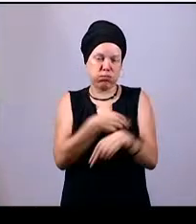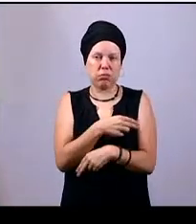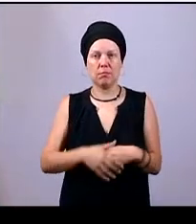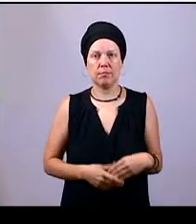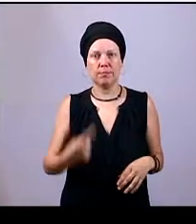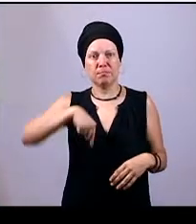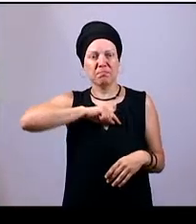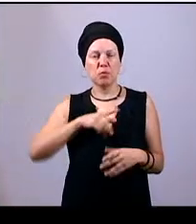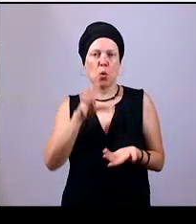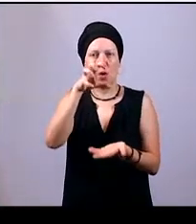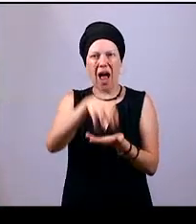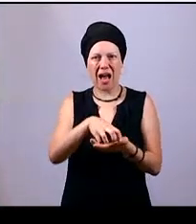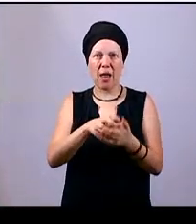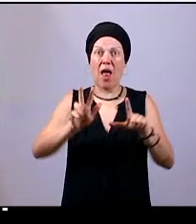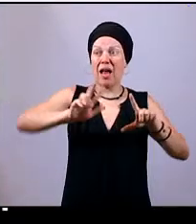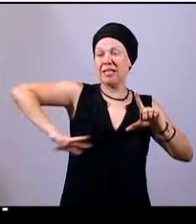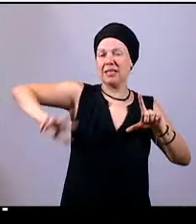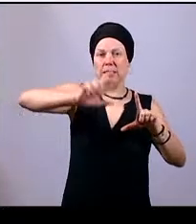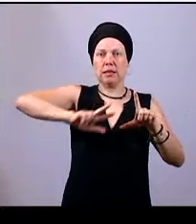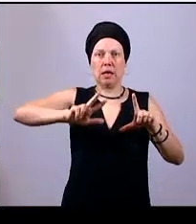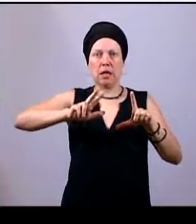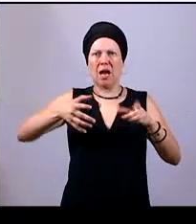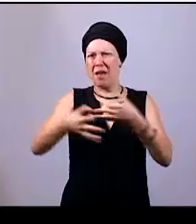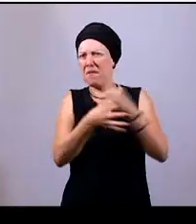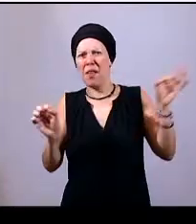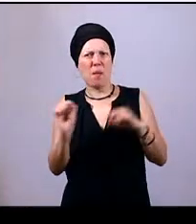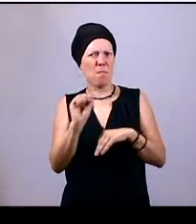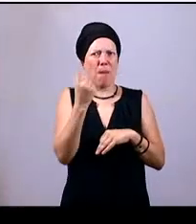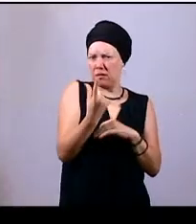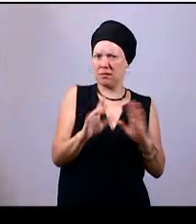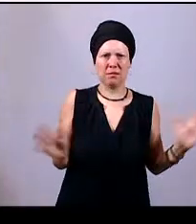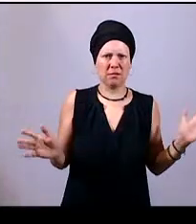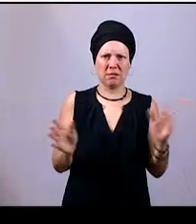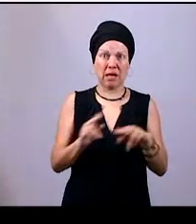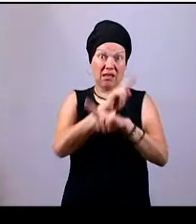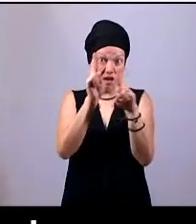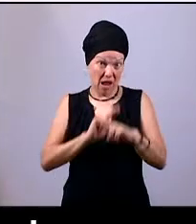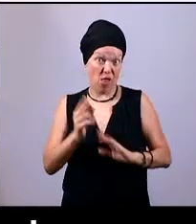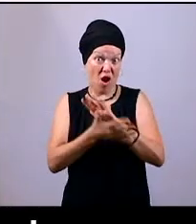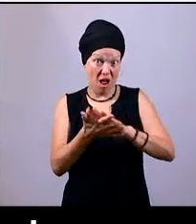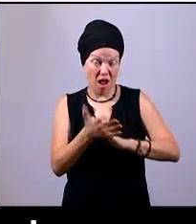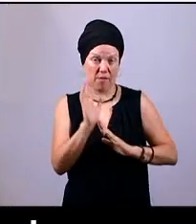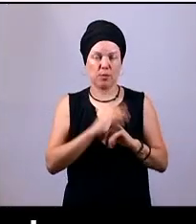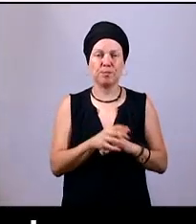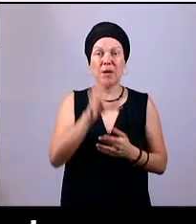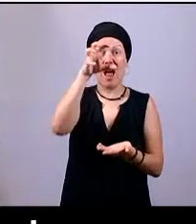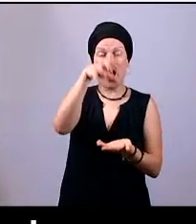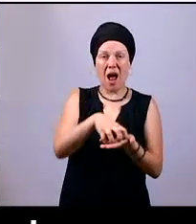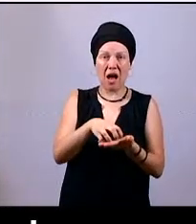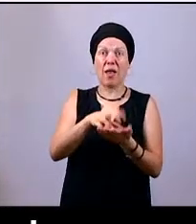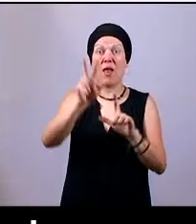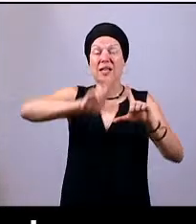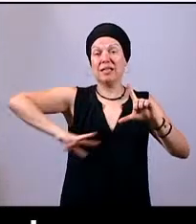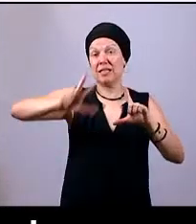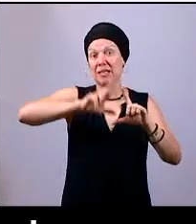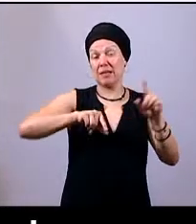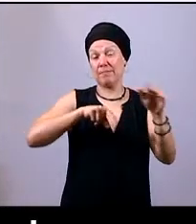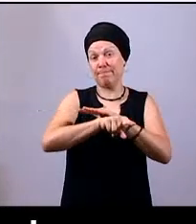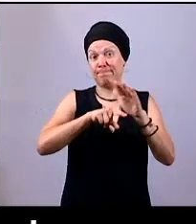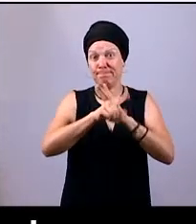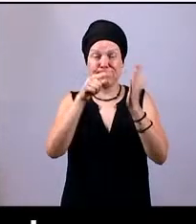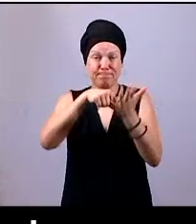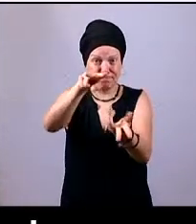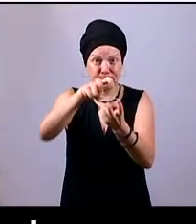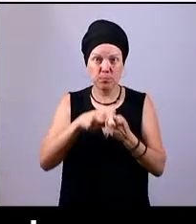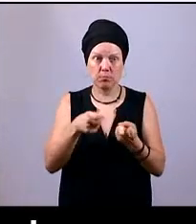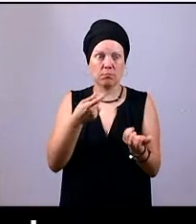una de las agencias estatales más eficaces en el panorama internacional. La Agencia Estatal de Administración Tributaria es la que